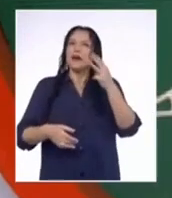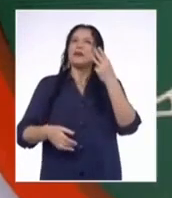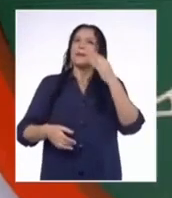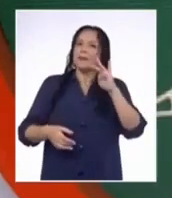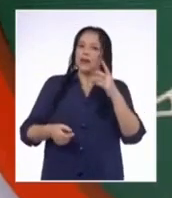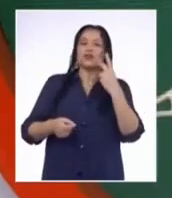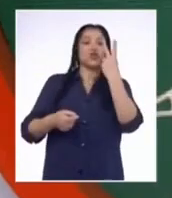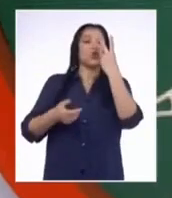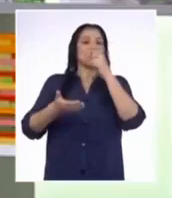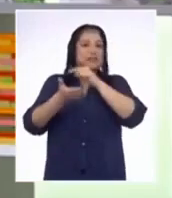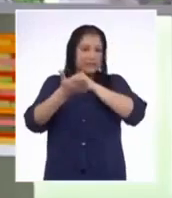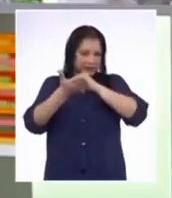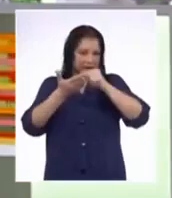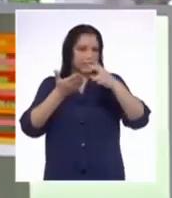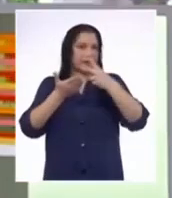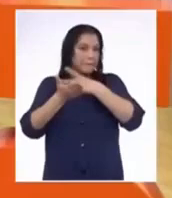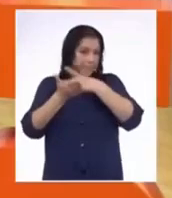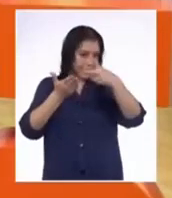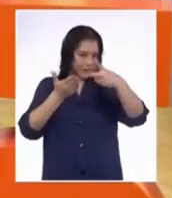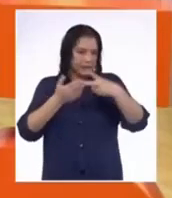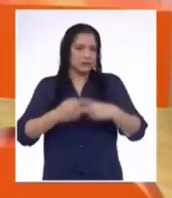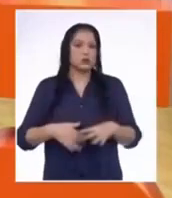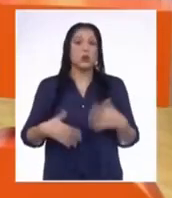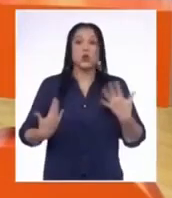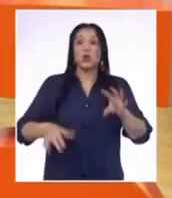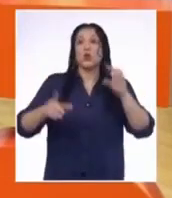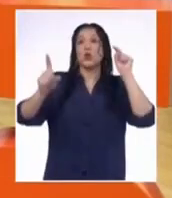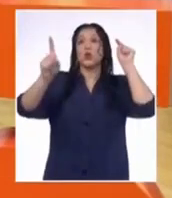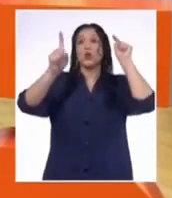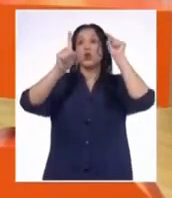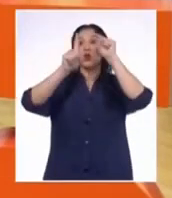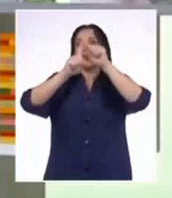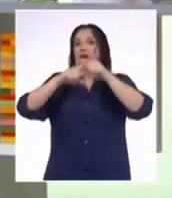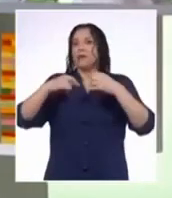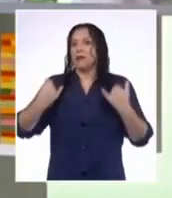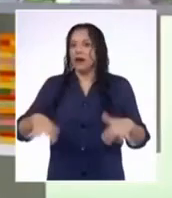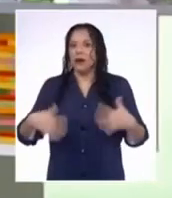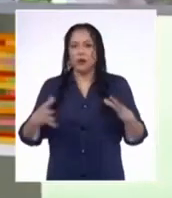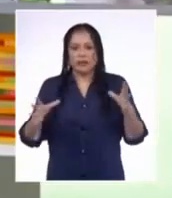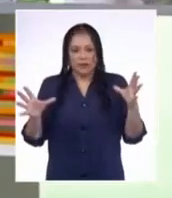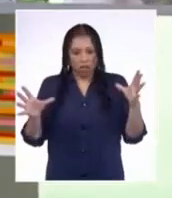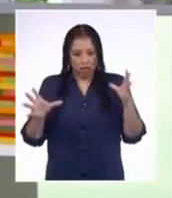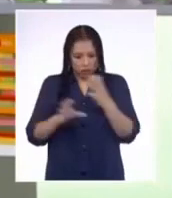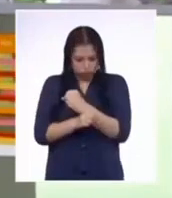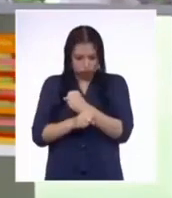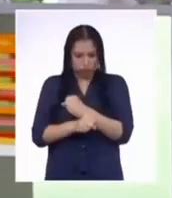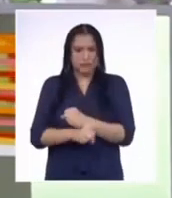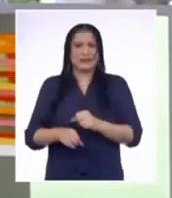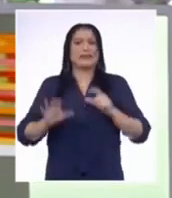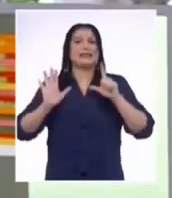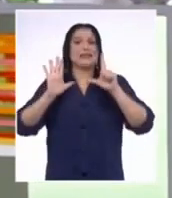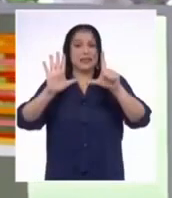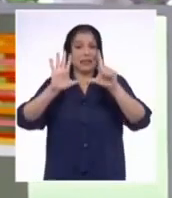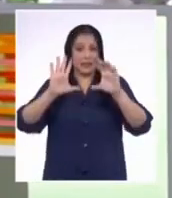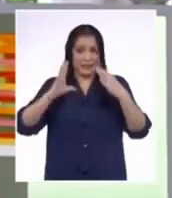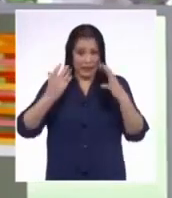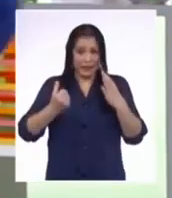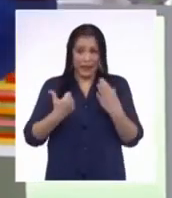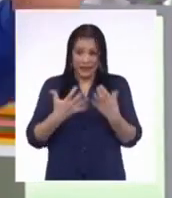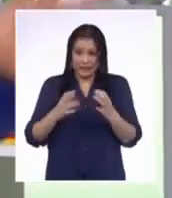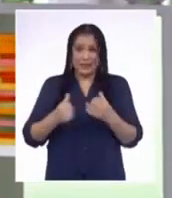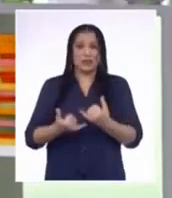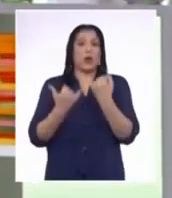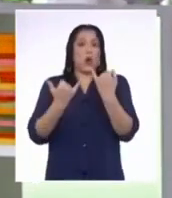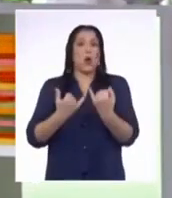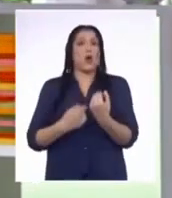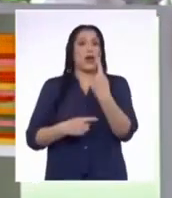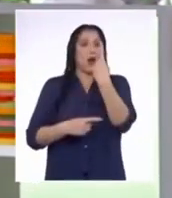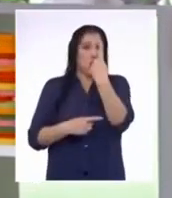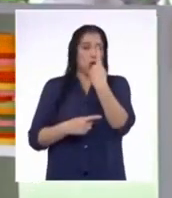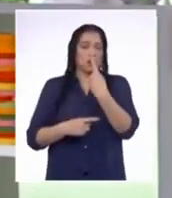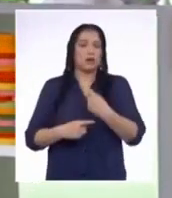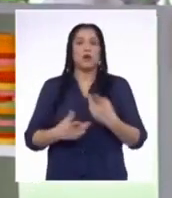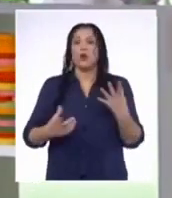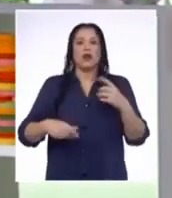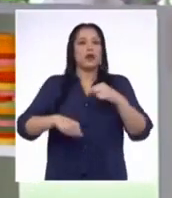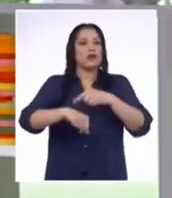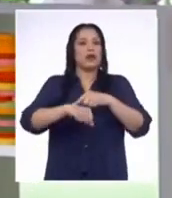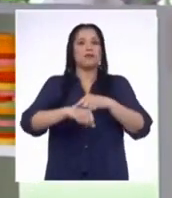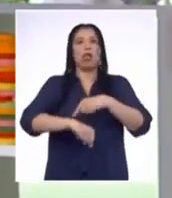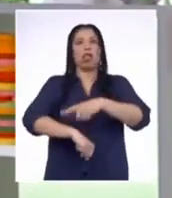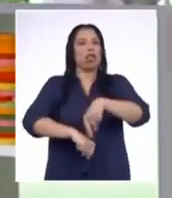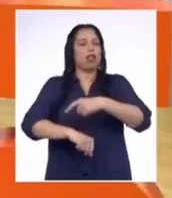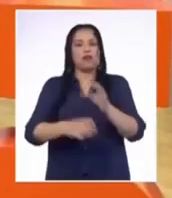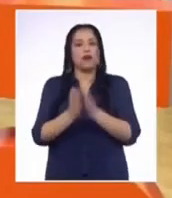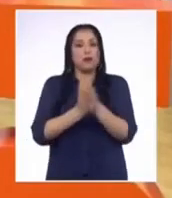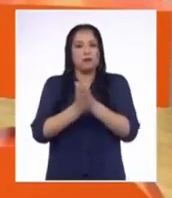estas 2 semanas. ¿Qué tal reto, Miluska? Resumir 7 programas en uno. Definitivamente no hay tiempo que